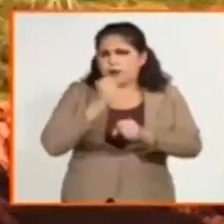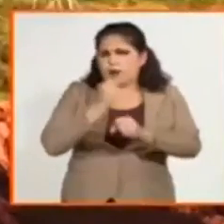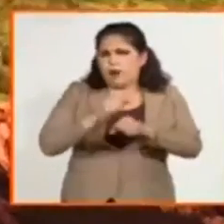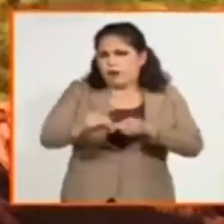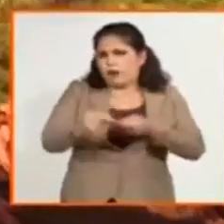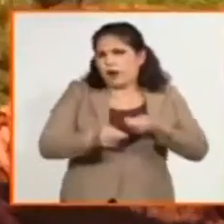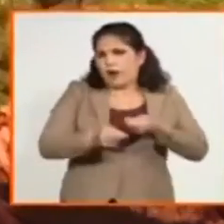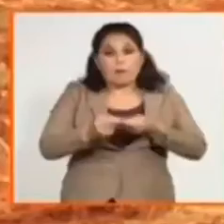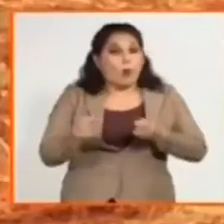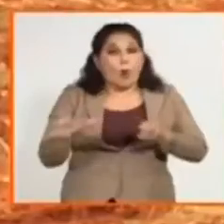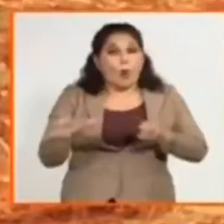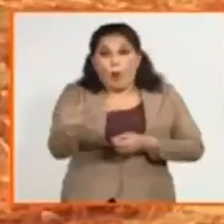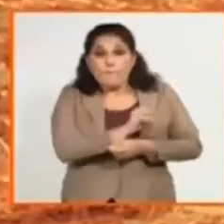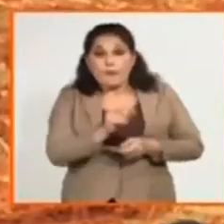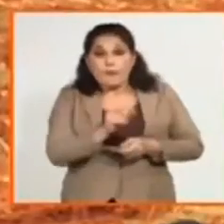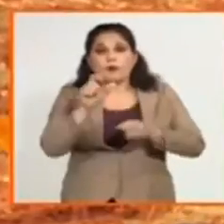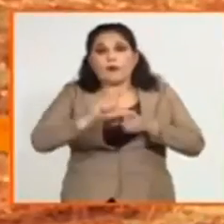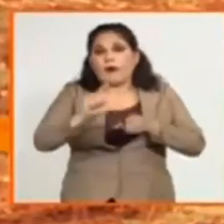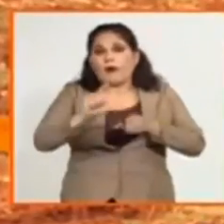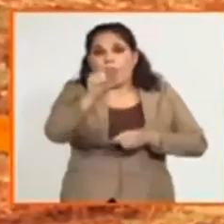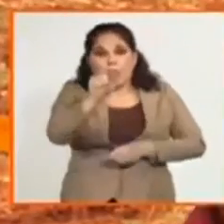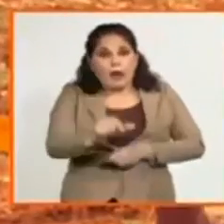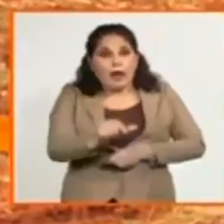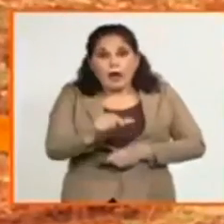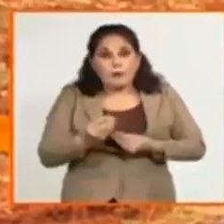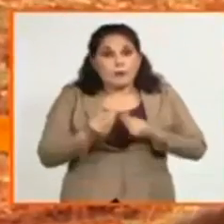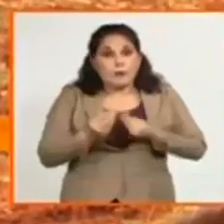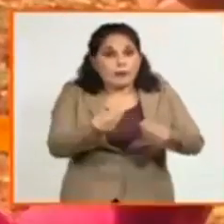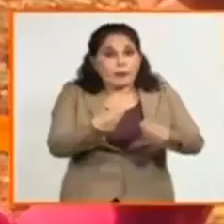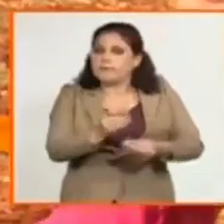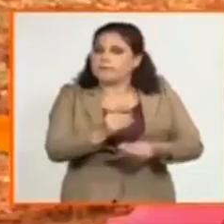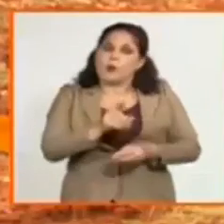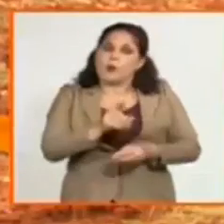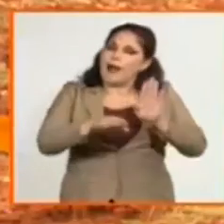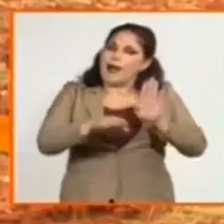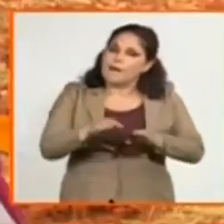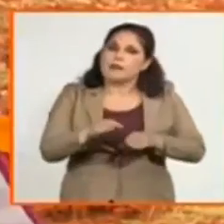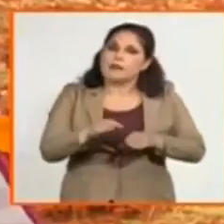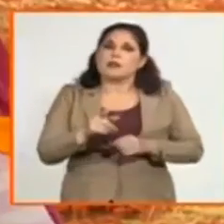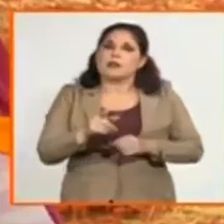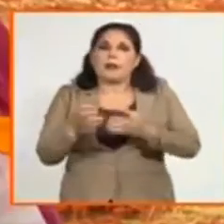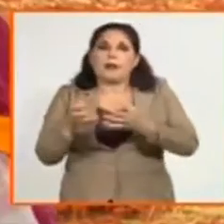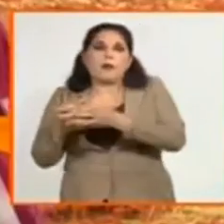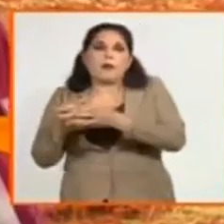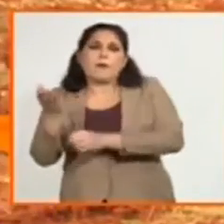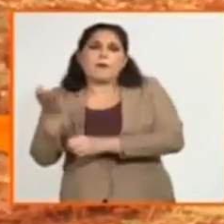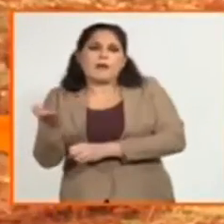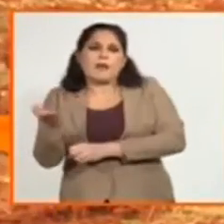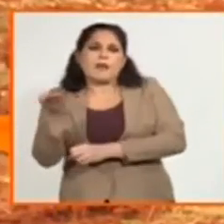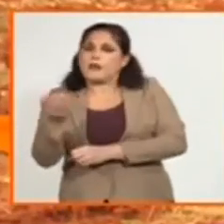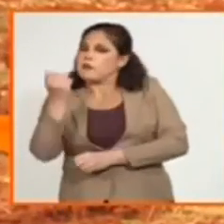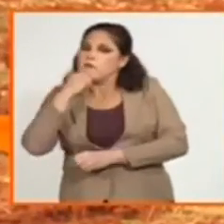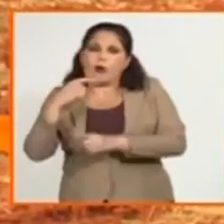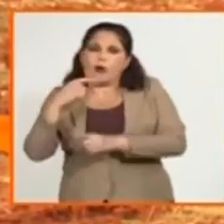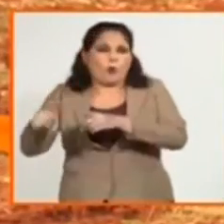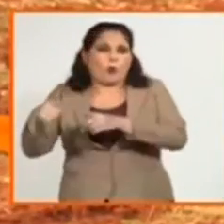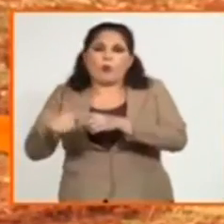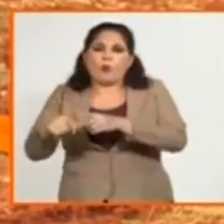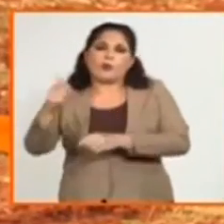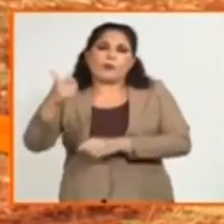puedo poner los 18. Quisiera poner los 18, pero a veces tengo muy poquito pedido, ¿entiendes? Entonces pongo